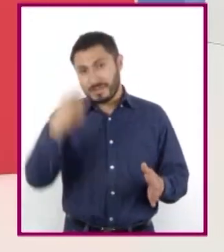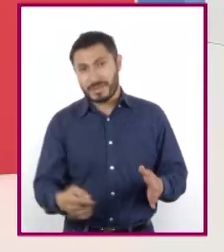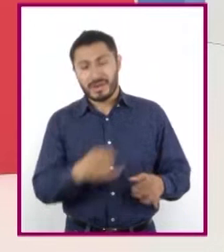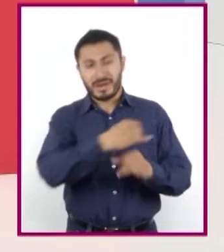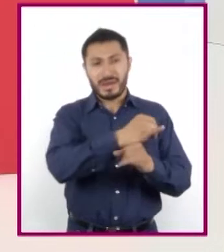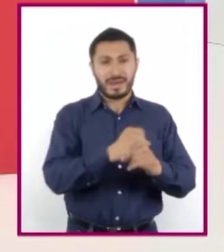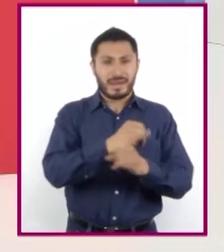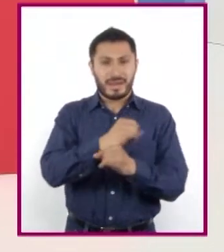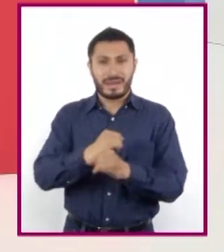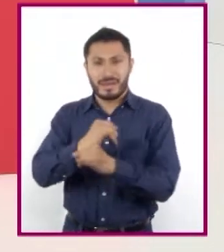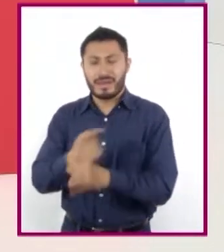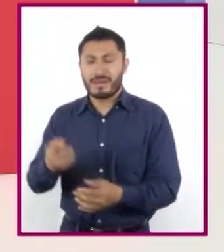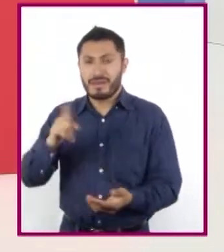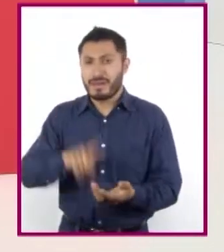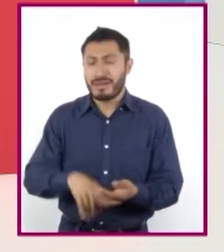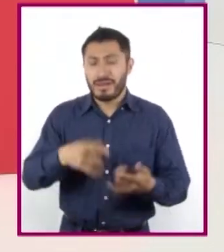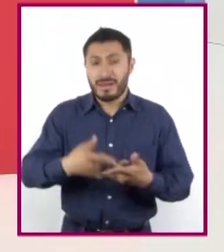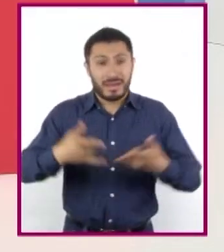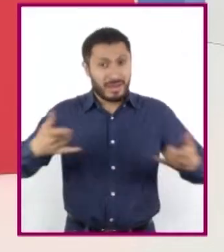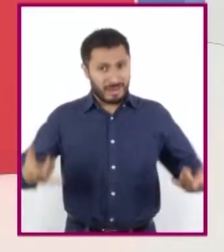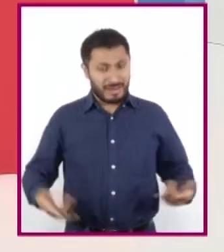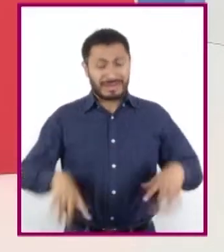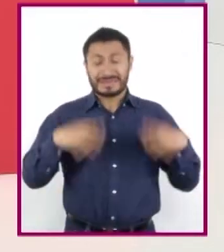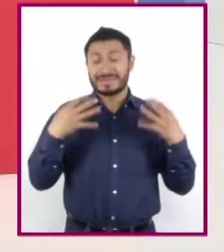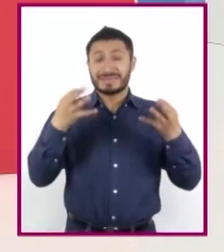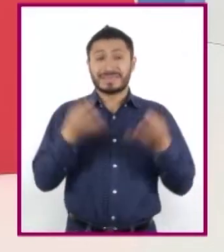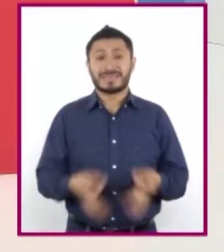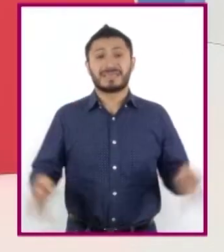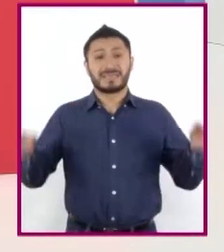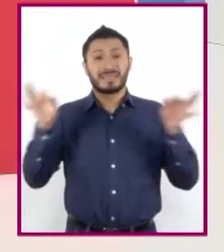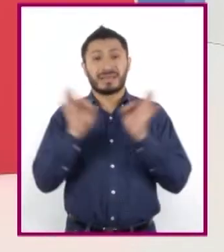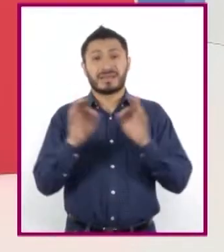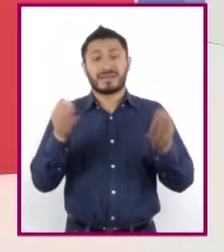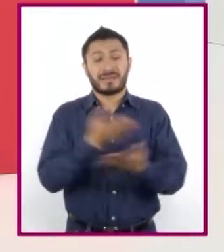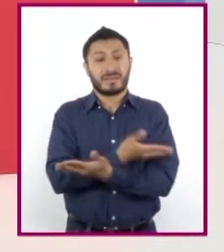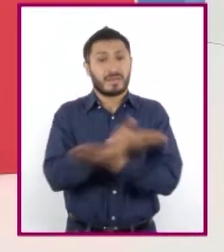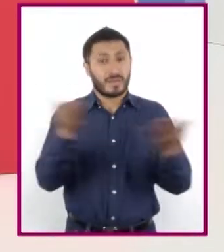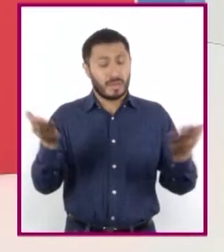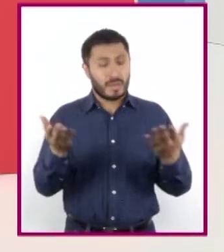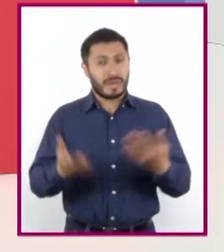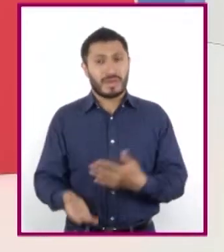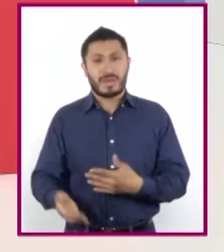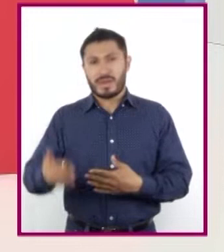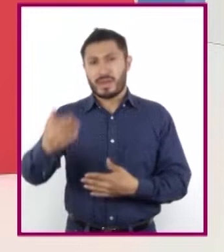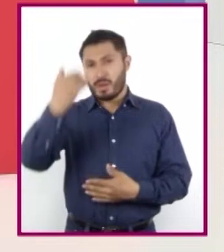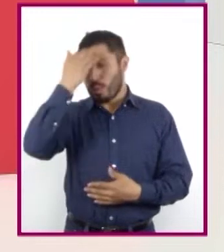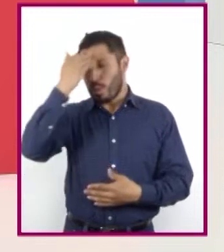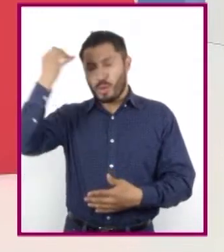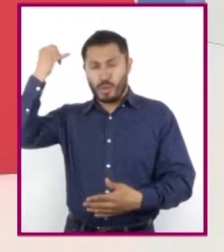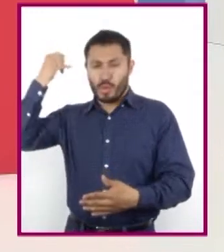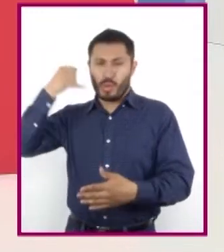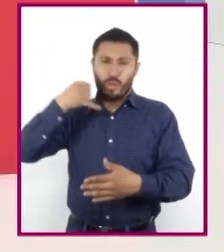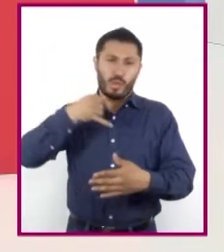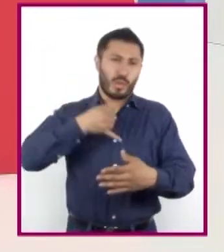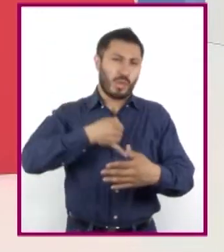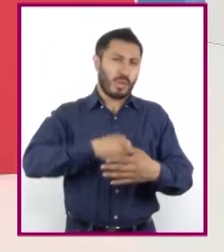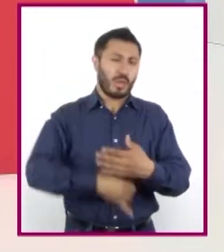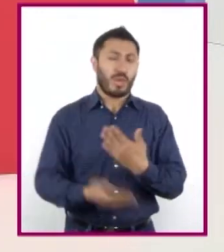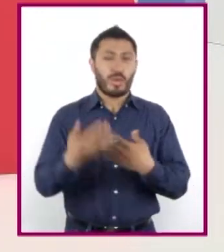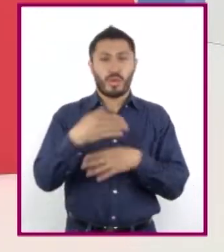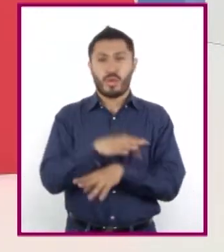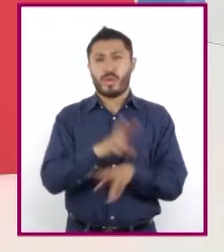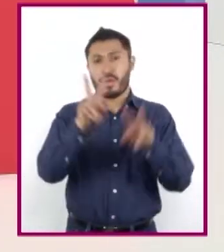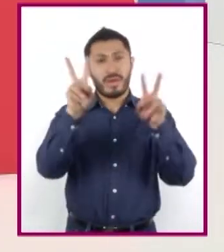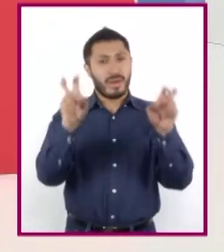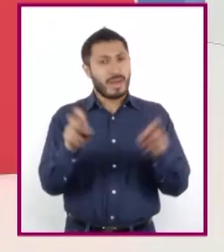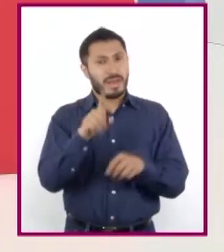histórica, un proceso indispensable para que ustedes puedan profundizar en el estudio de un tema